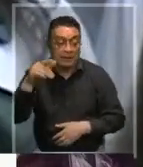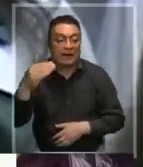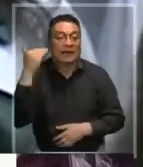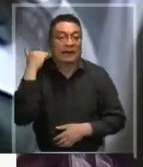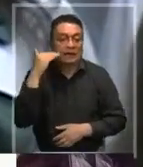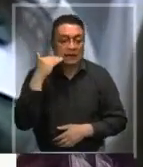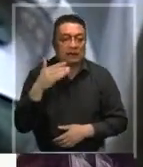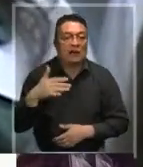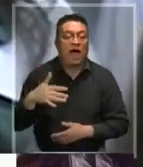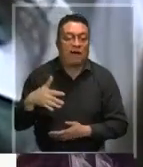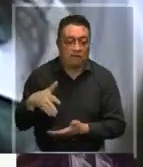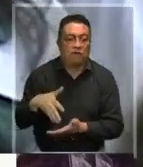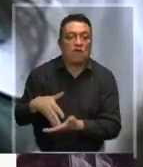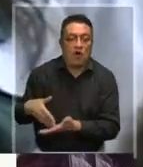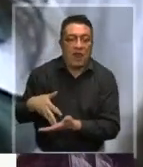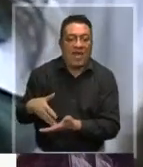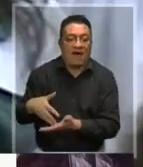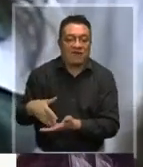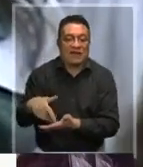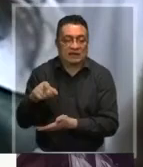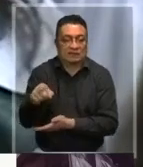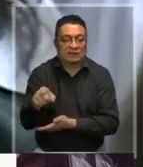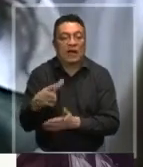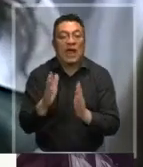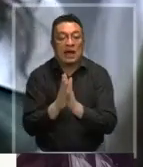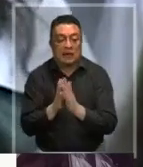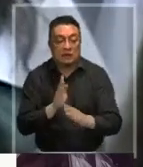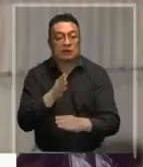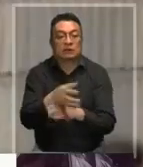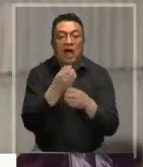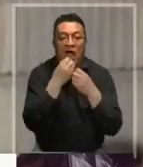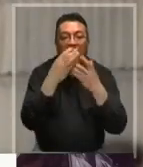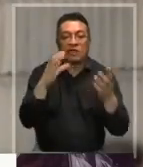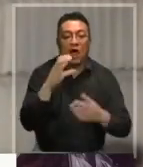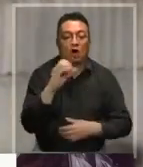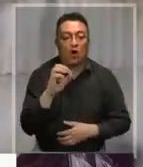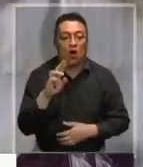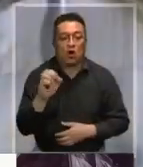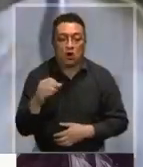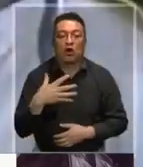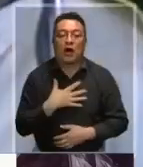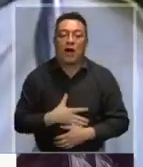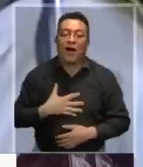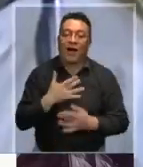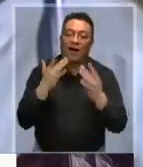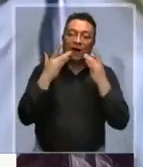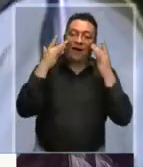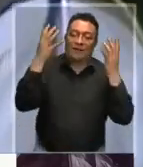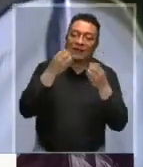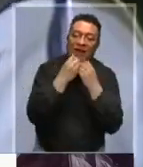vulnerable que llegaba a una iglesia donde podía cantar en el coro algo que la hacía